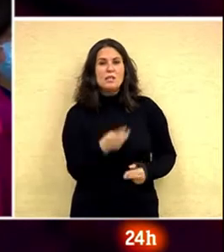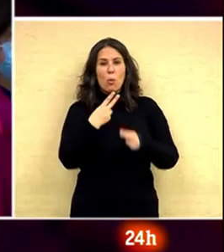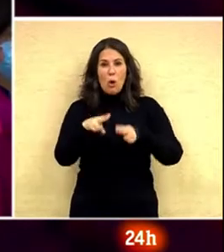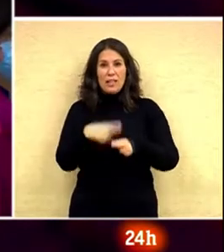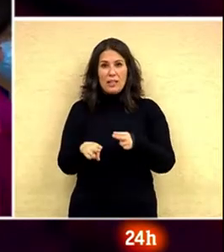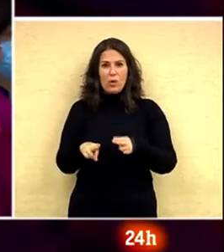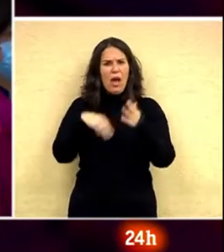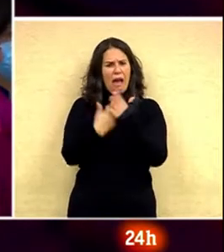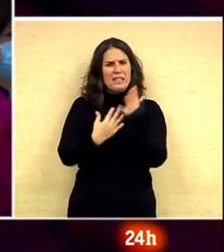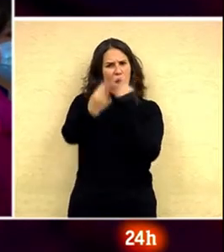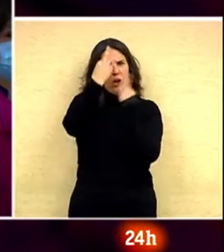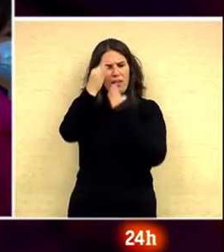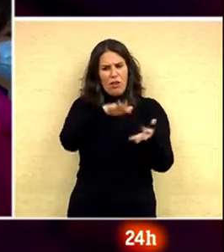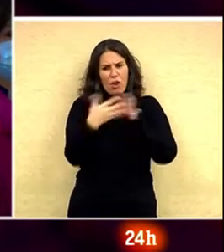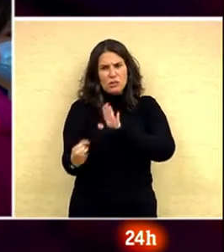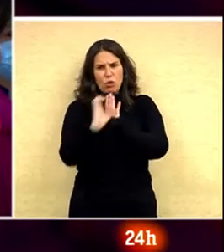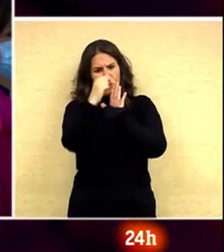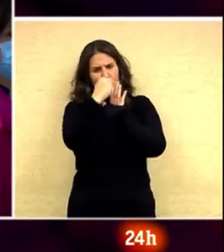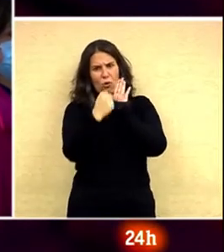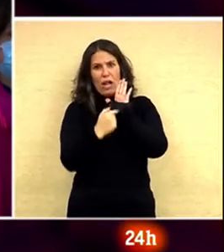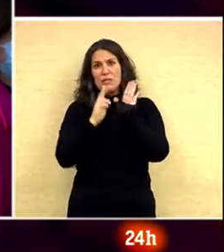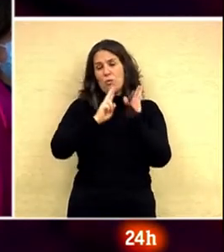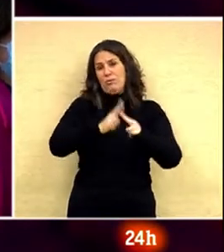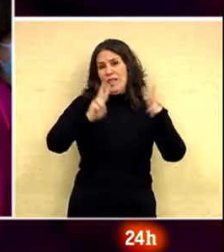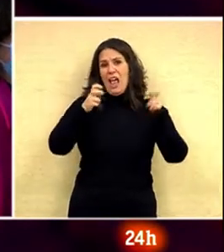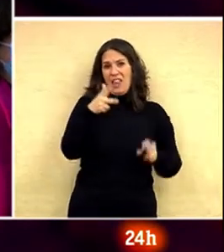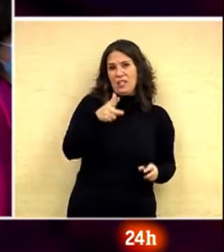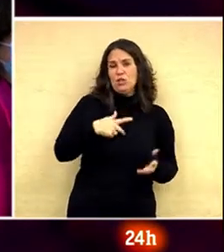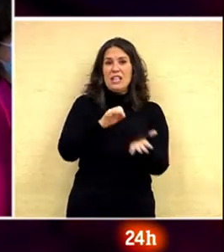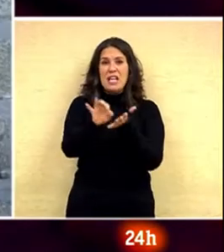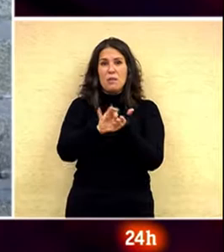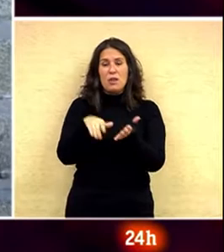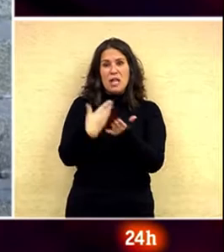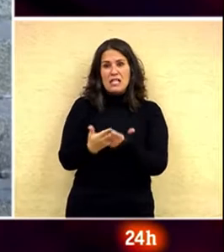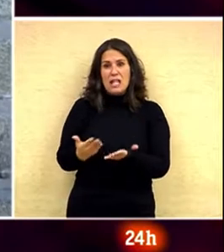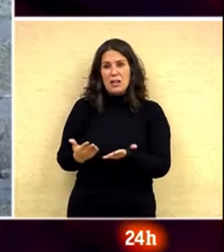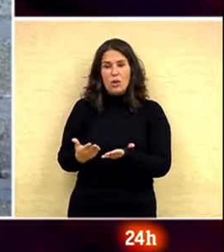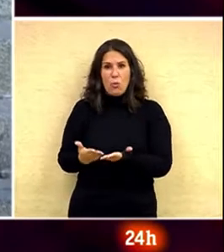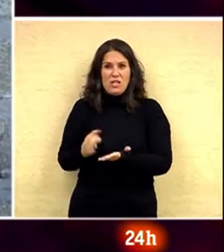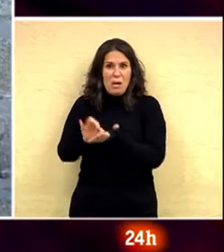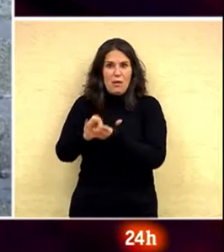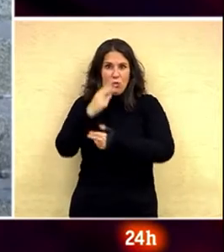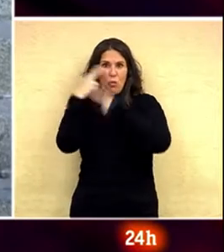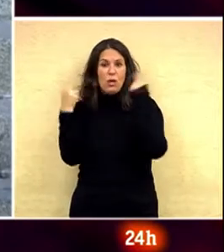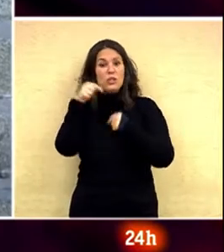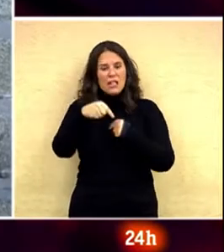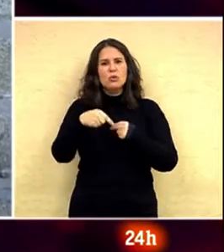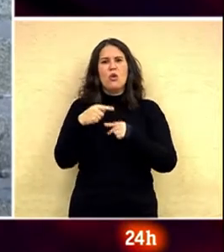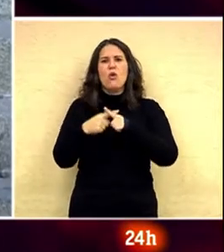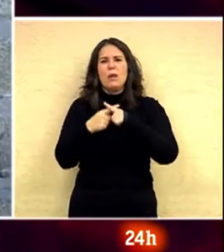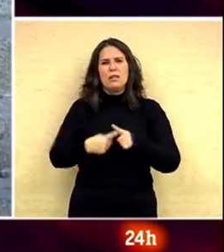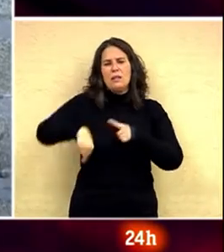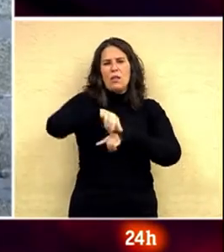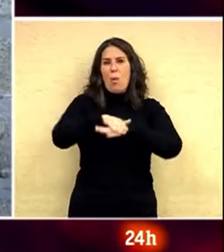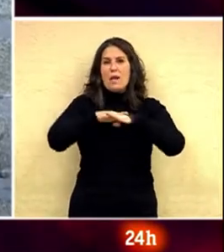pluralismo político y sus concreciones constitucionales en forma de derechos, servicios y prestaciones públicas son el fundamento compartido